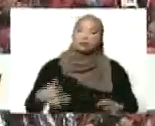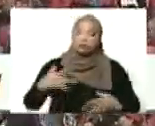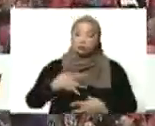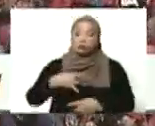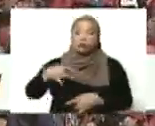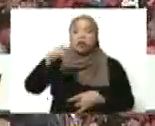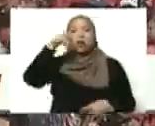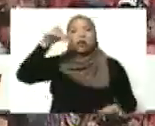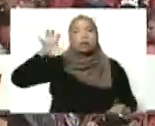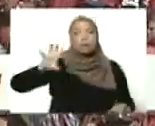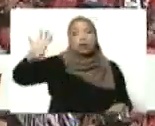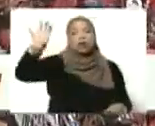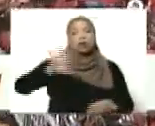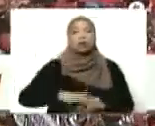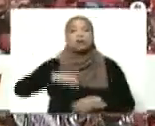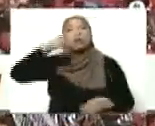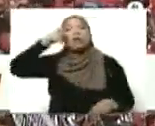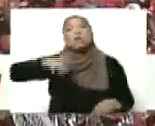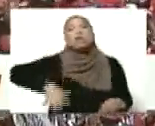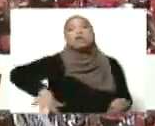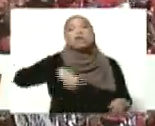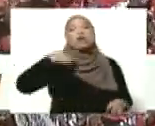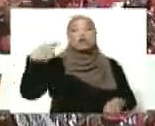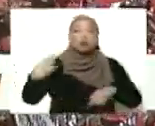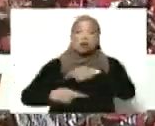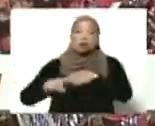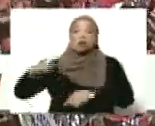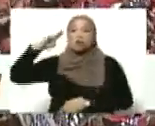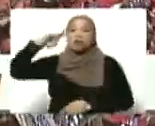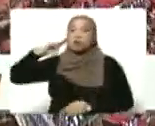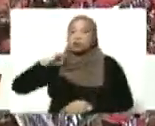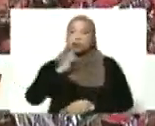de esta patria, del pueblo, de la revolución bolivariana.